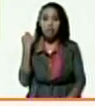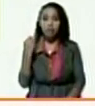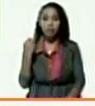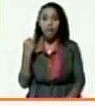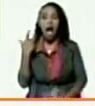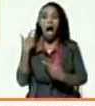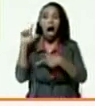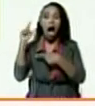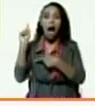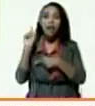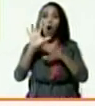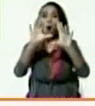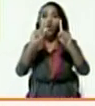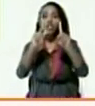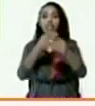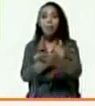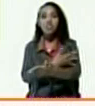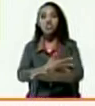tenemos